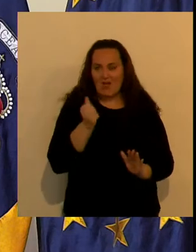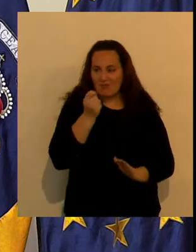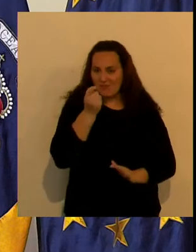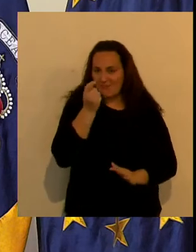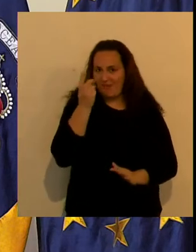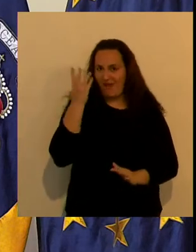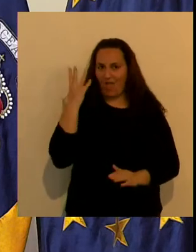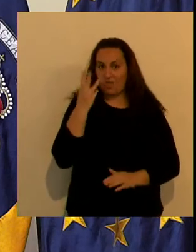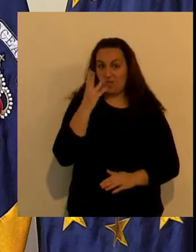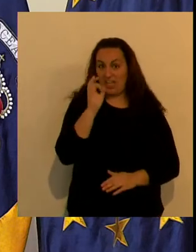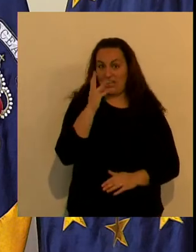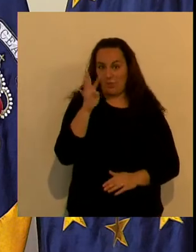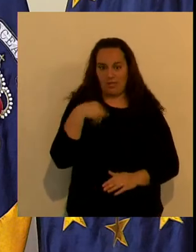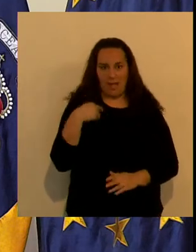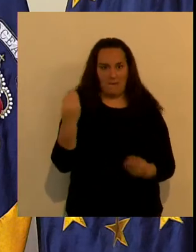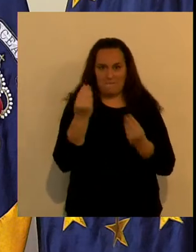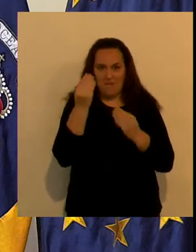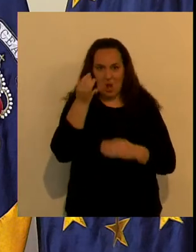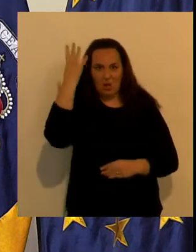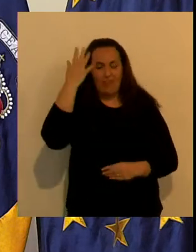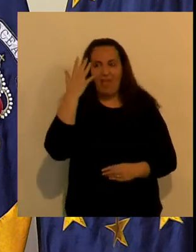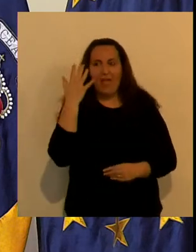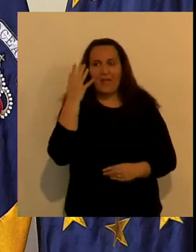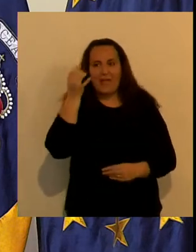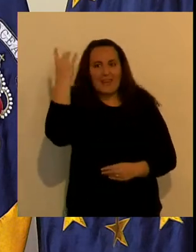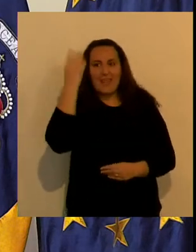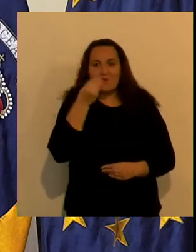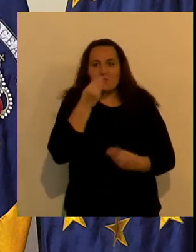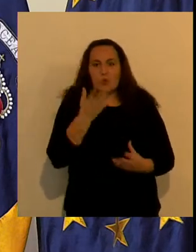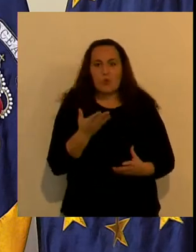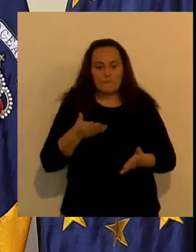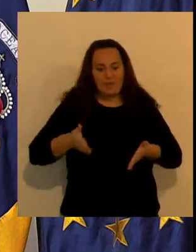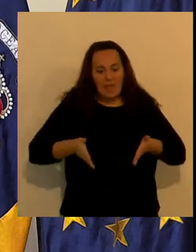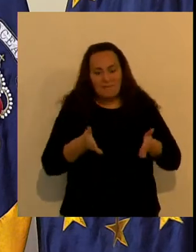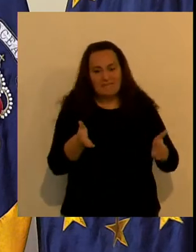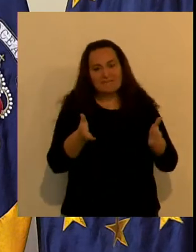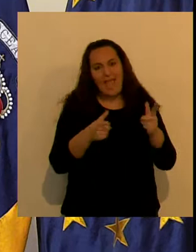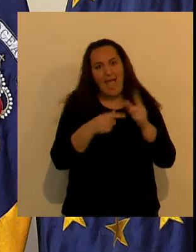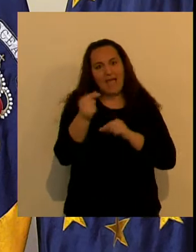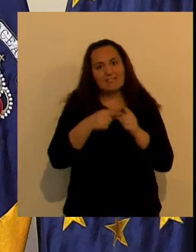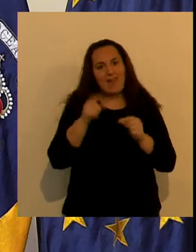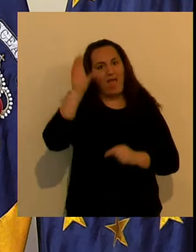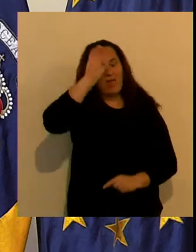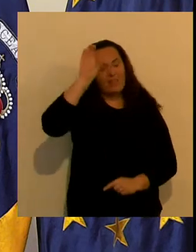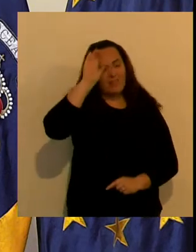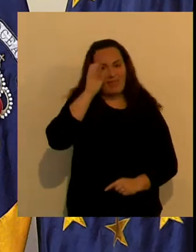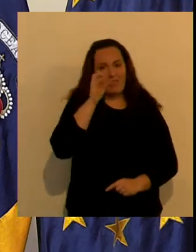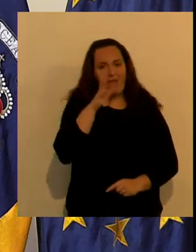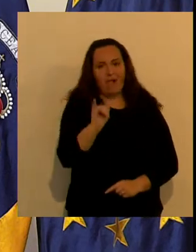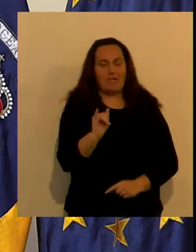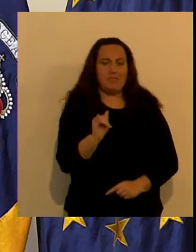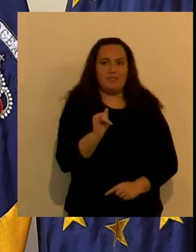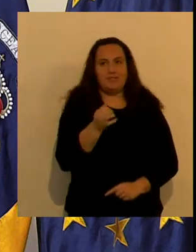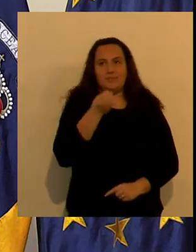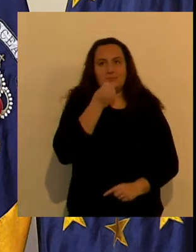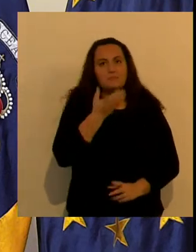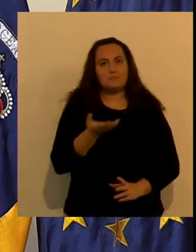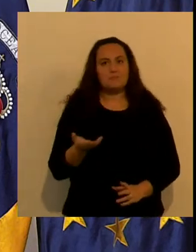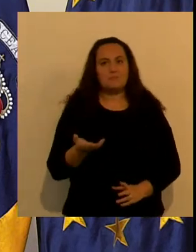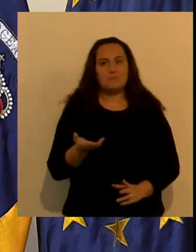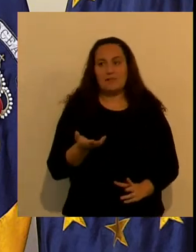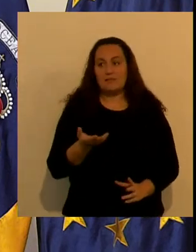30, 40 años. Es impresionante la idea de tener un paseo de las estrellas de ciencia. Es realmente